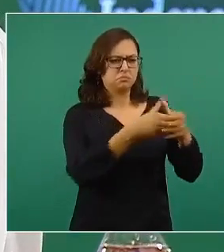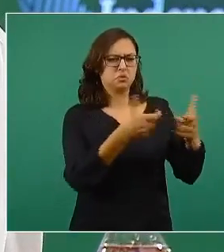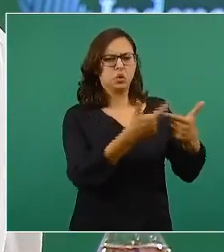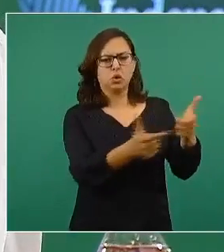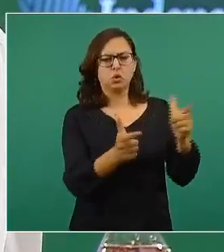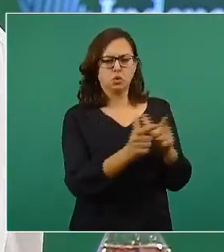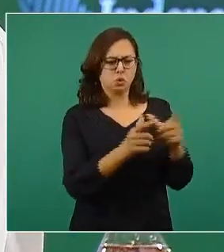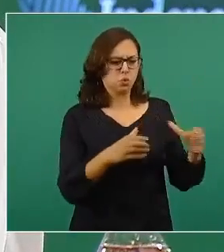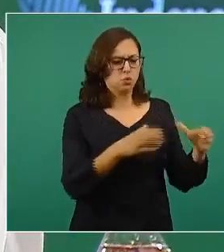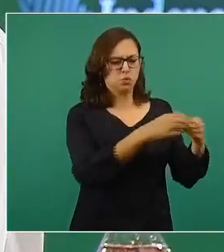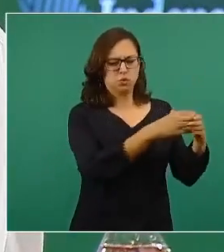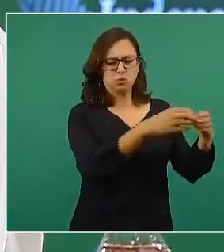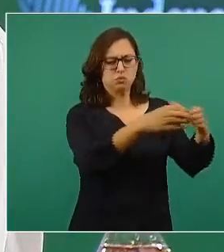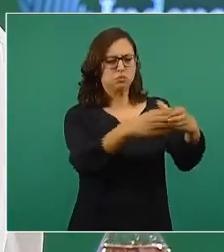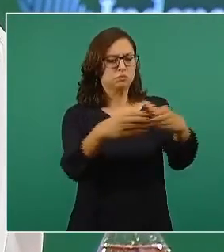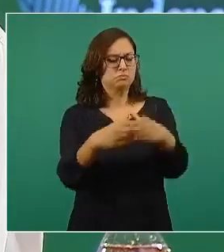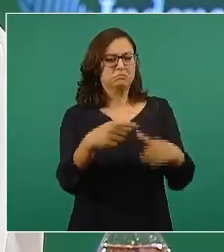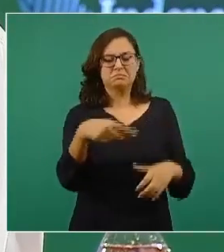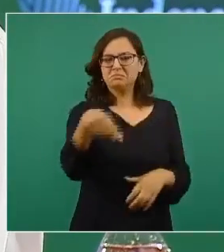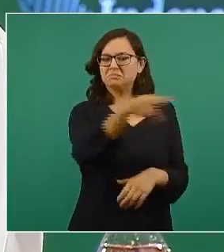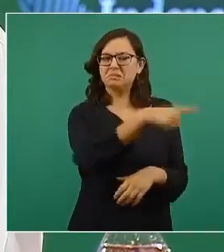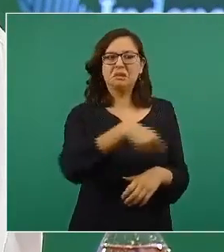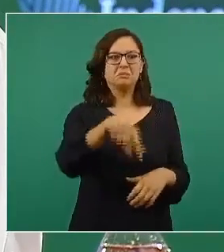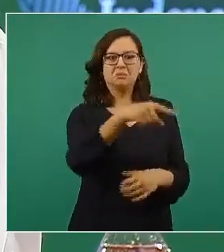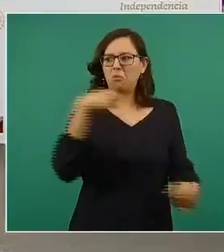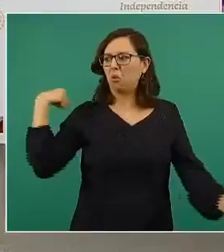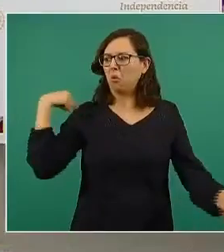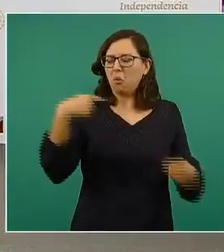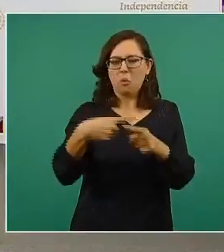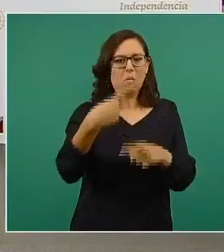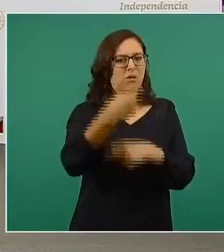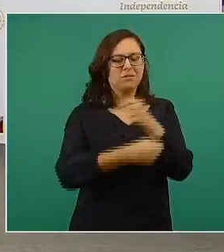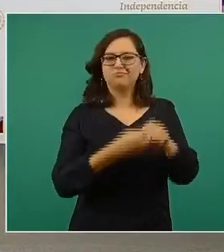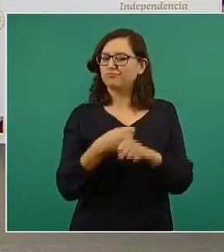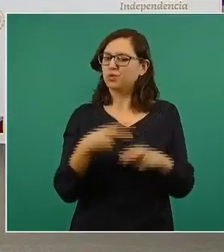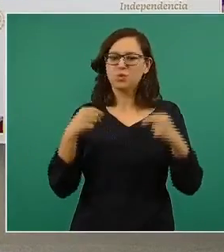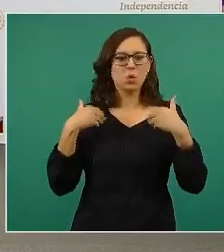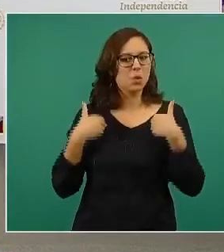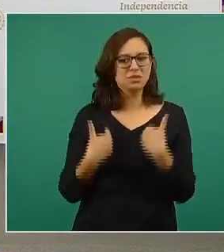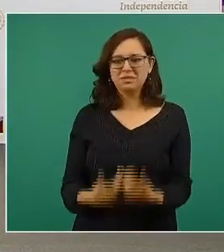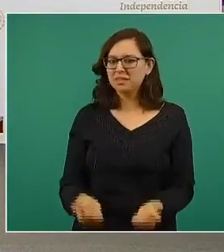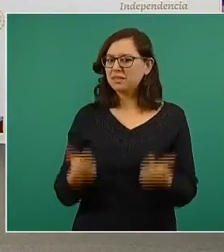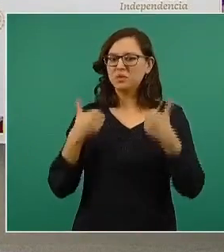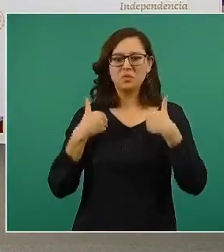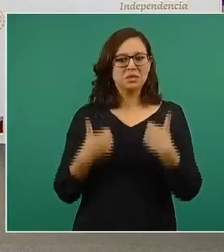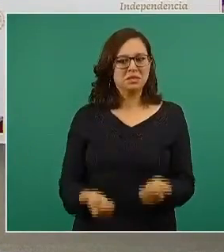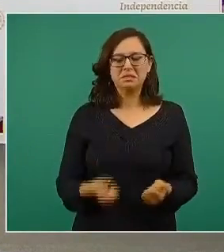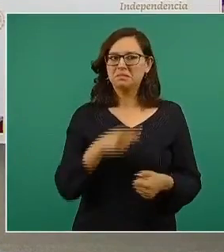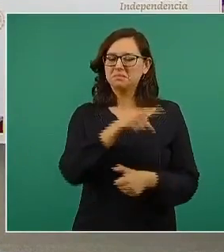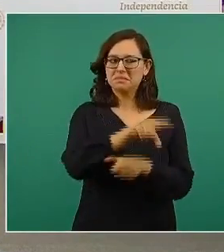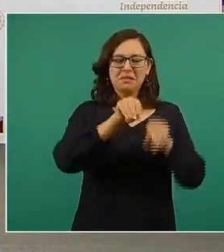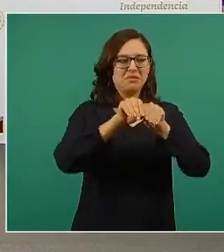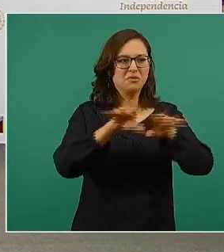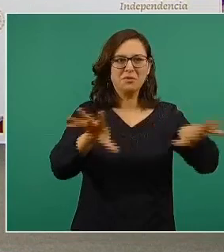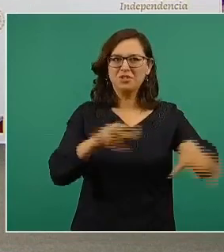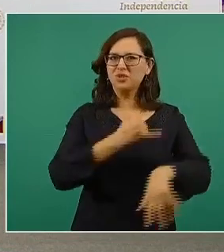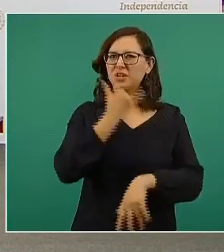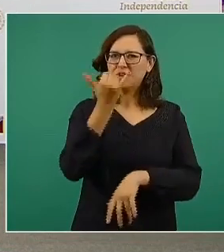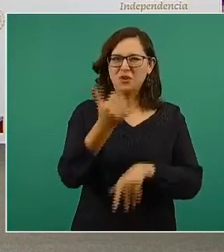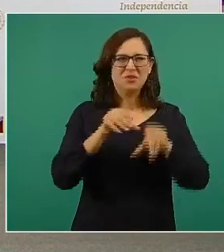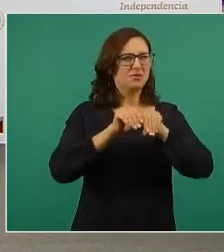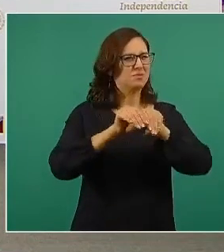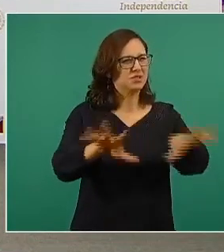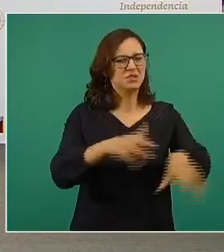conocemos que les ha costado muchísimo trabajo a lo largo de toda la epidemia entender estos conceptos y que